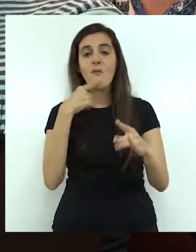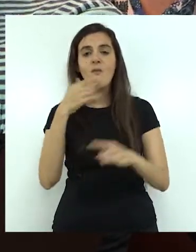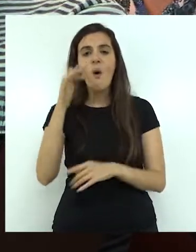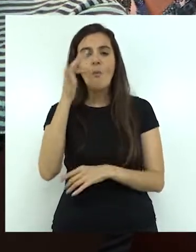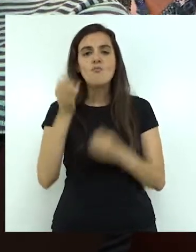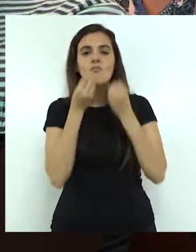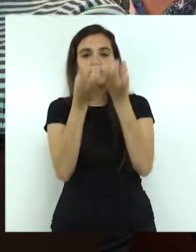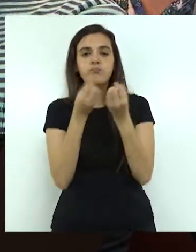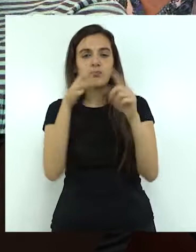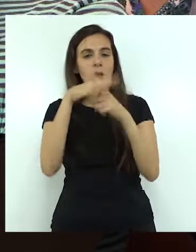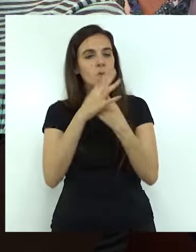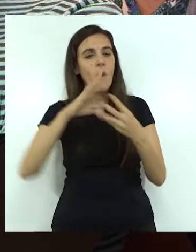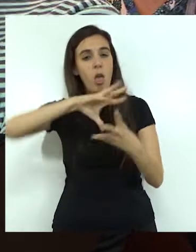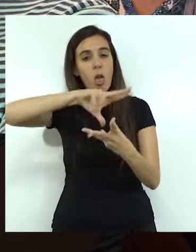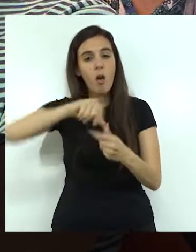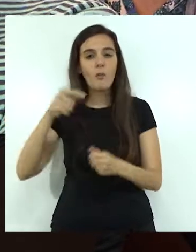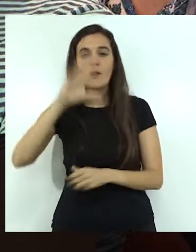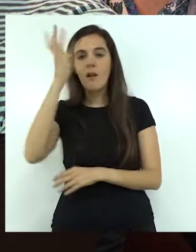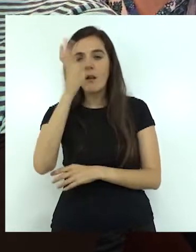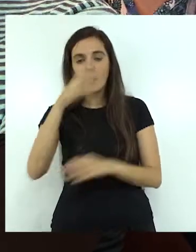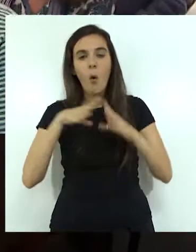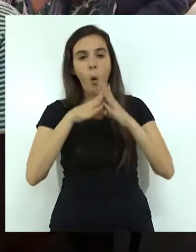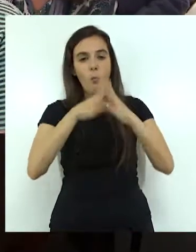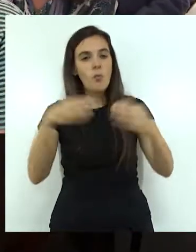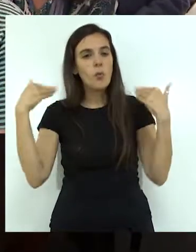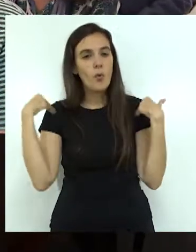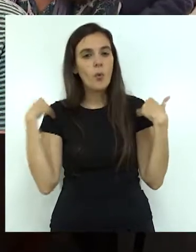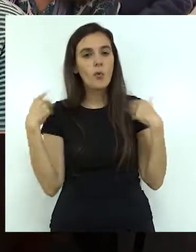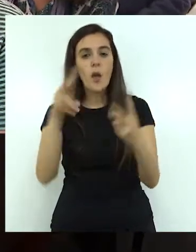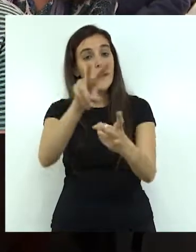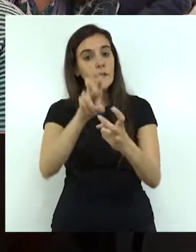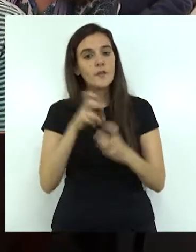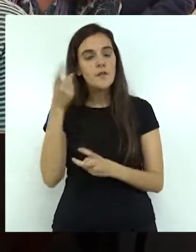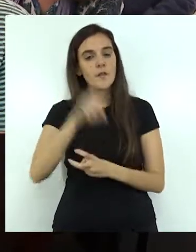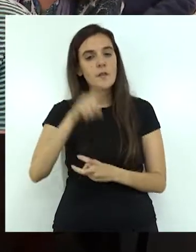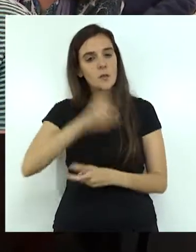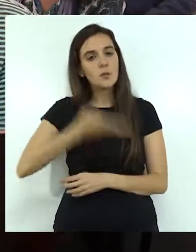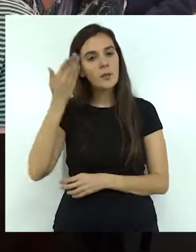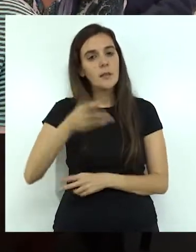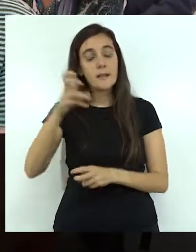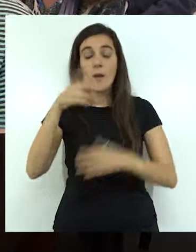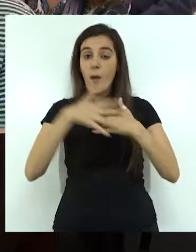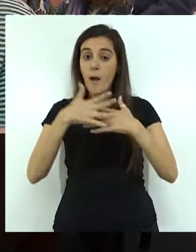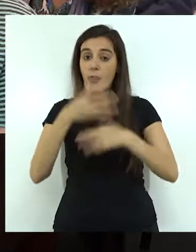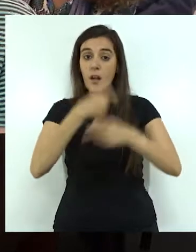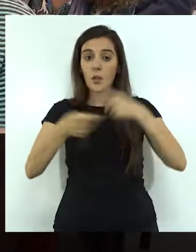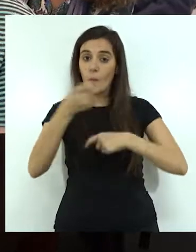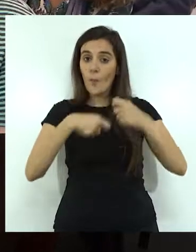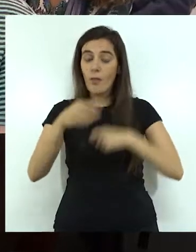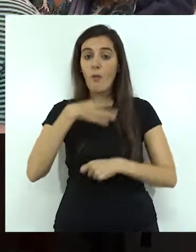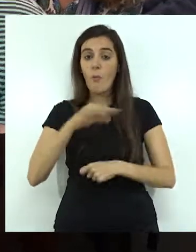el clima un puerto competitivo el régimen fiscal una importante red comercial razonablemente bien comunicada